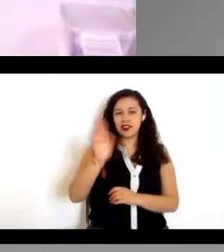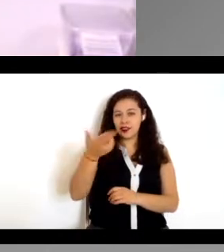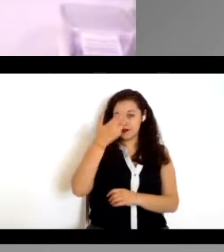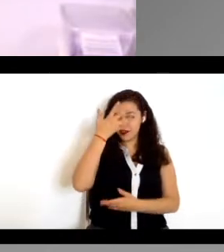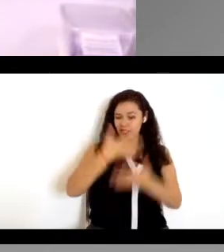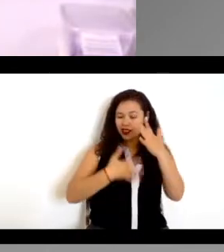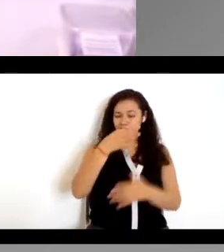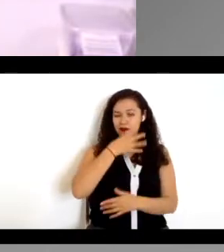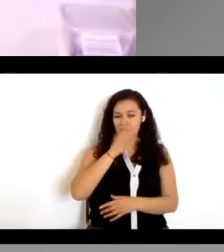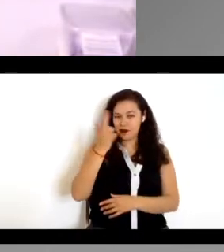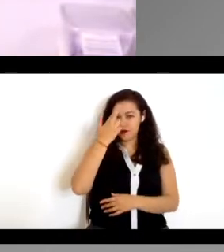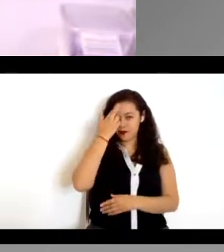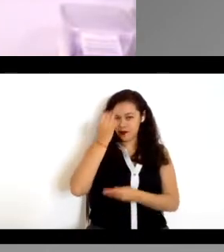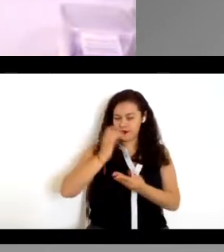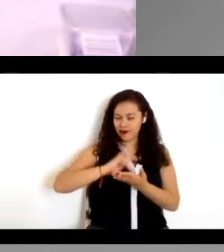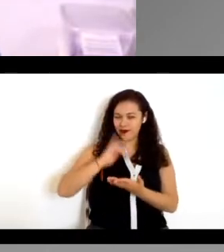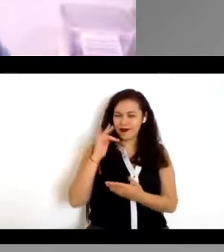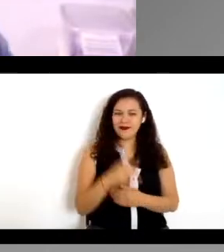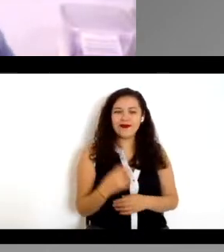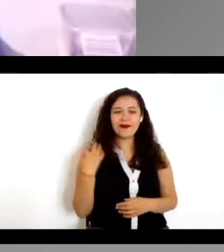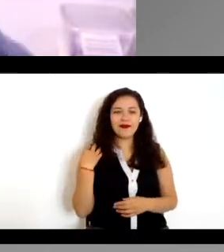gracias.